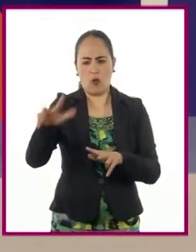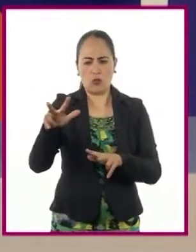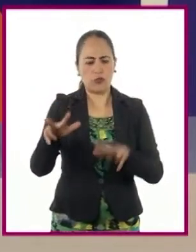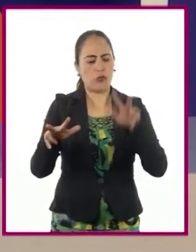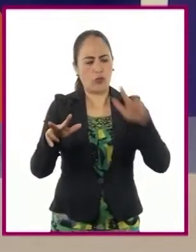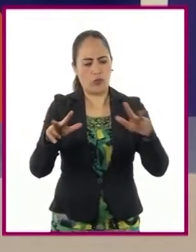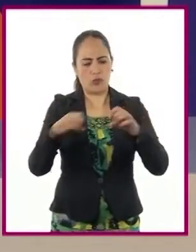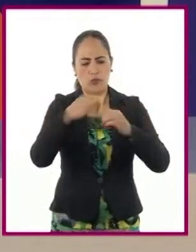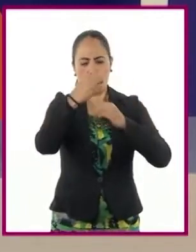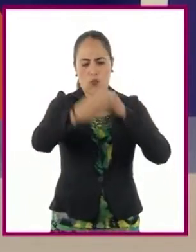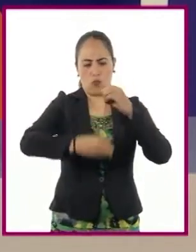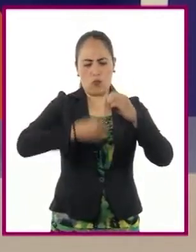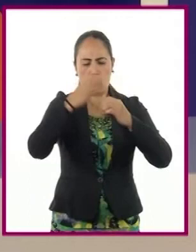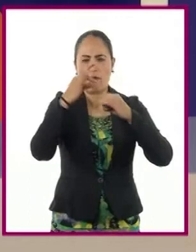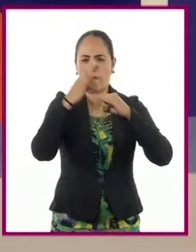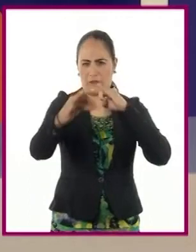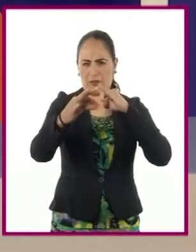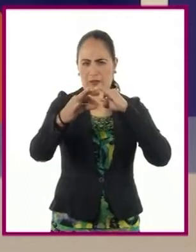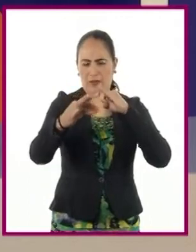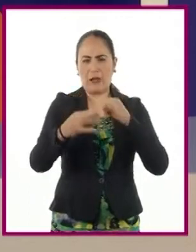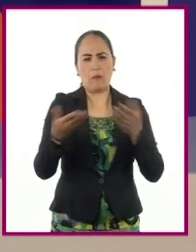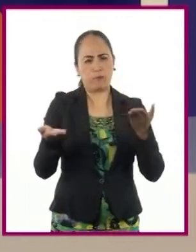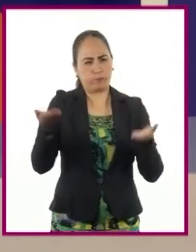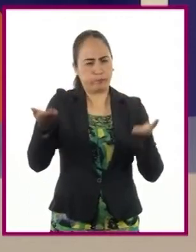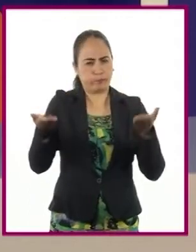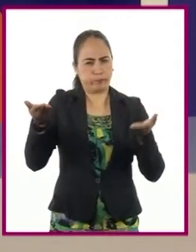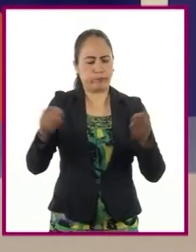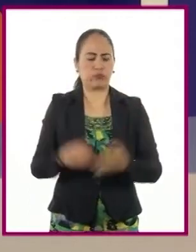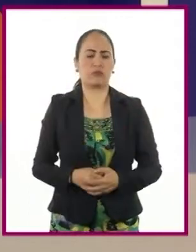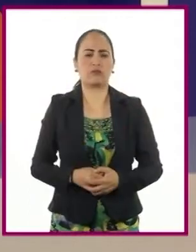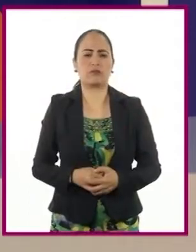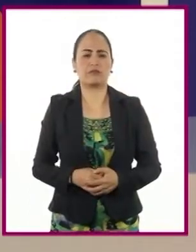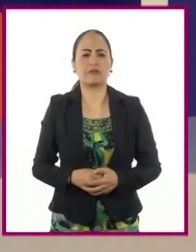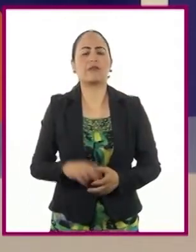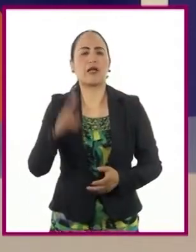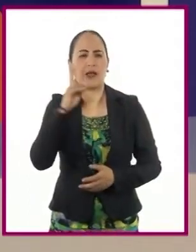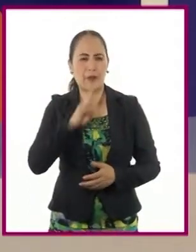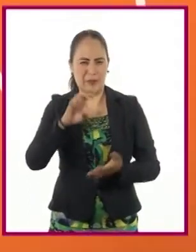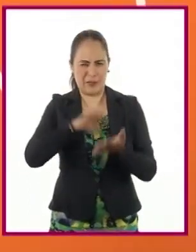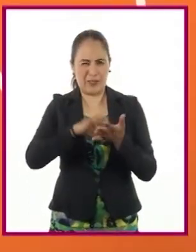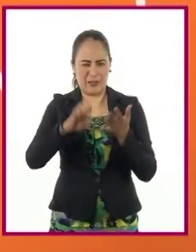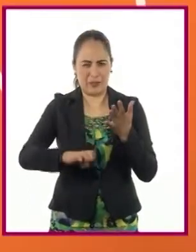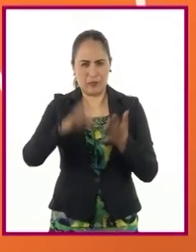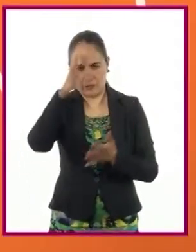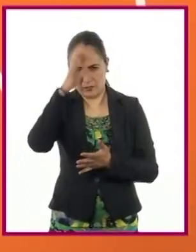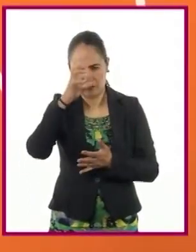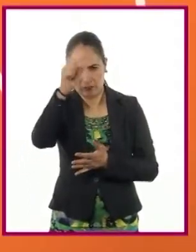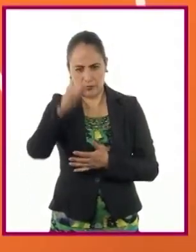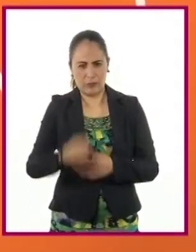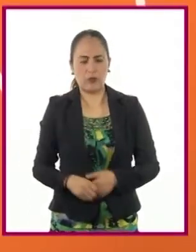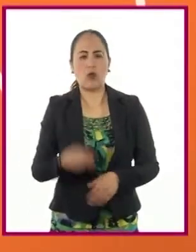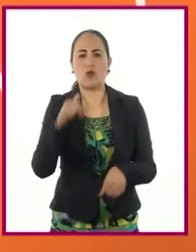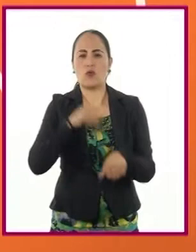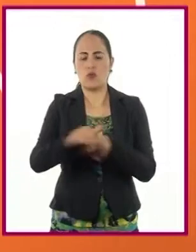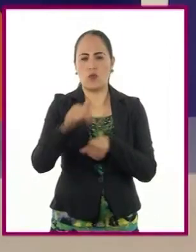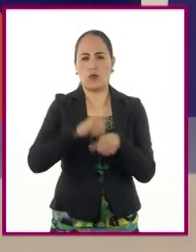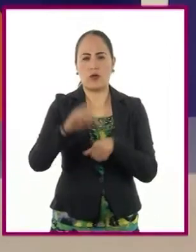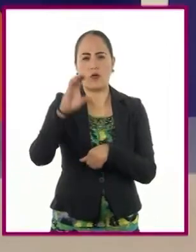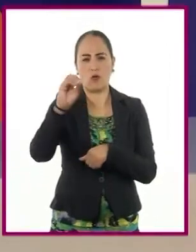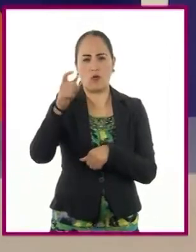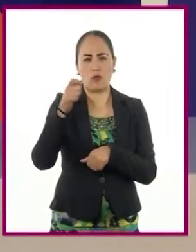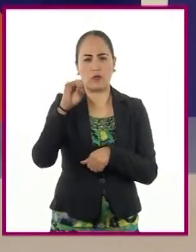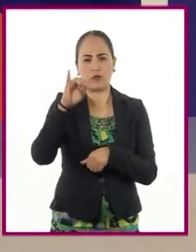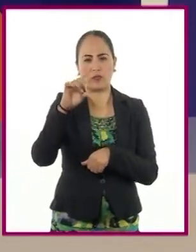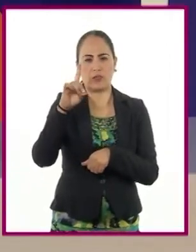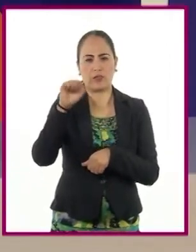su última órbita para ser estables. Recuperemos el siguiente concepto. El número de oxidación es un